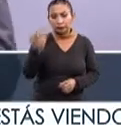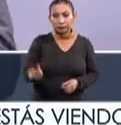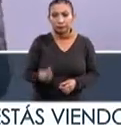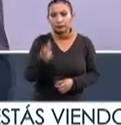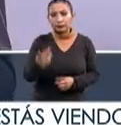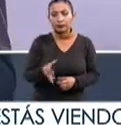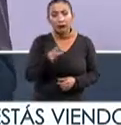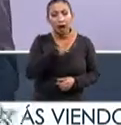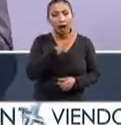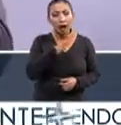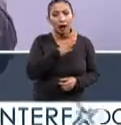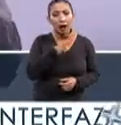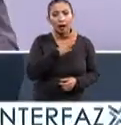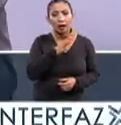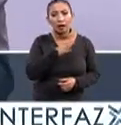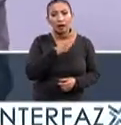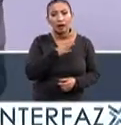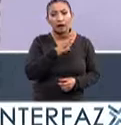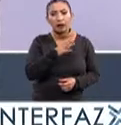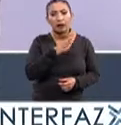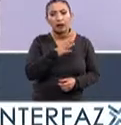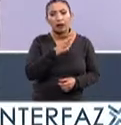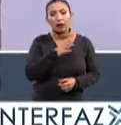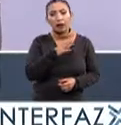preguntar, si existe alguna